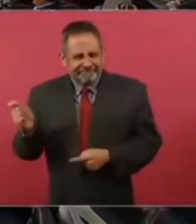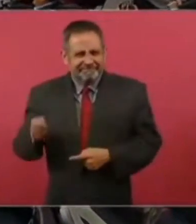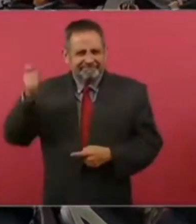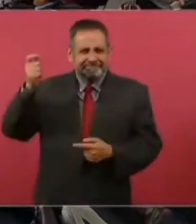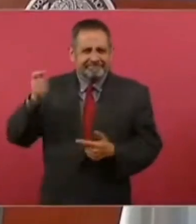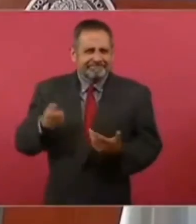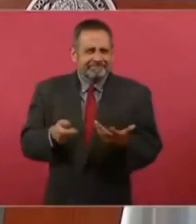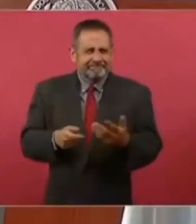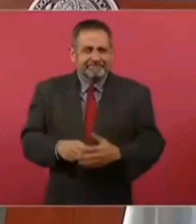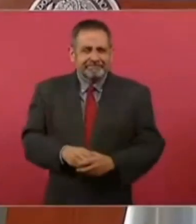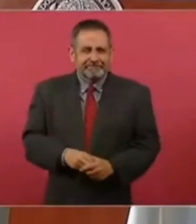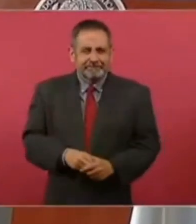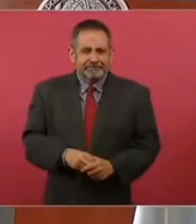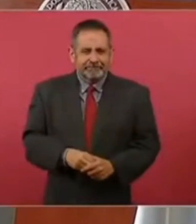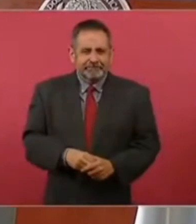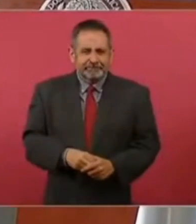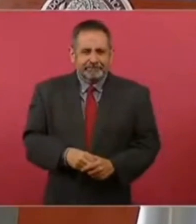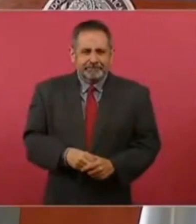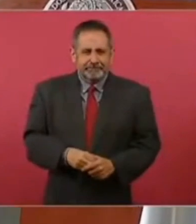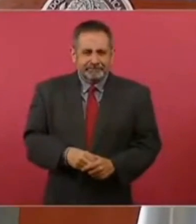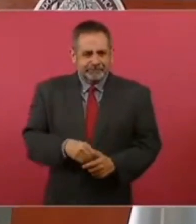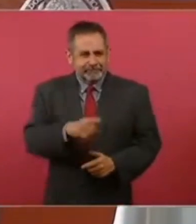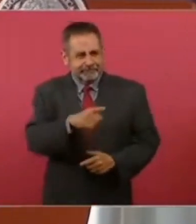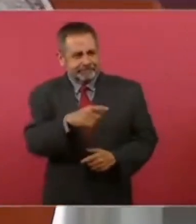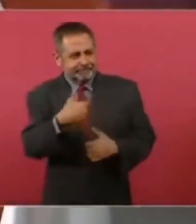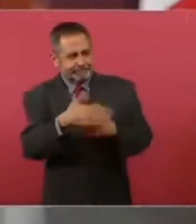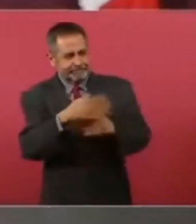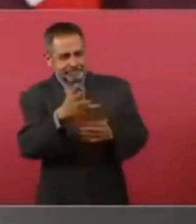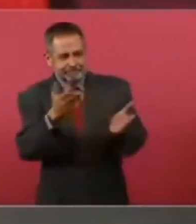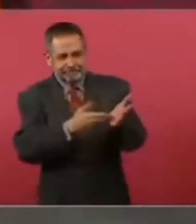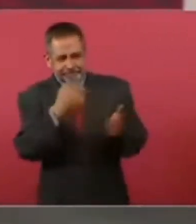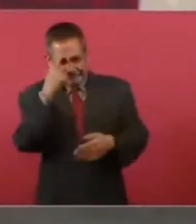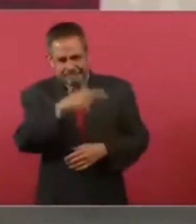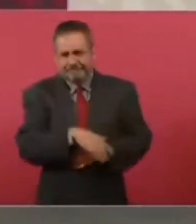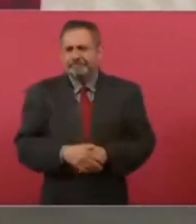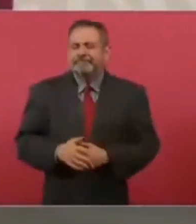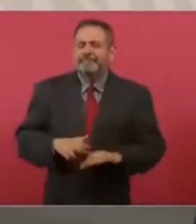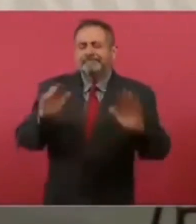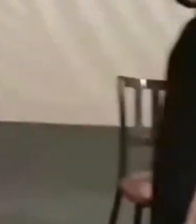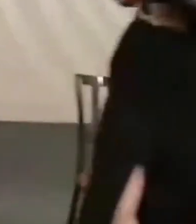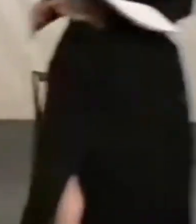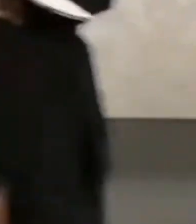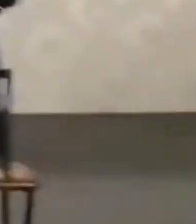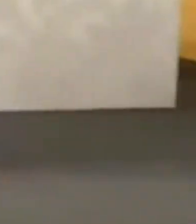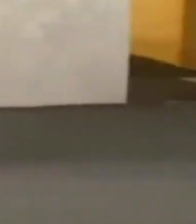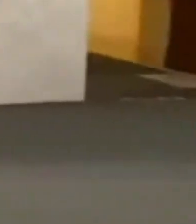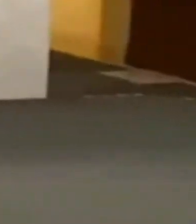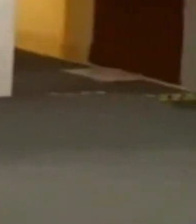Isabel, prepárate para la multa. Adiós, adiós.